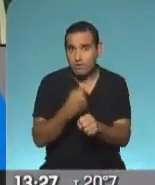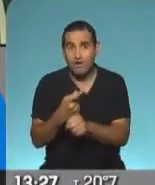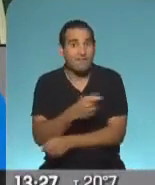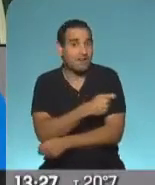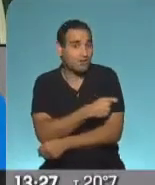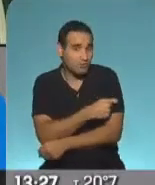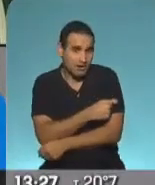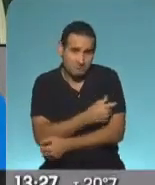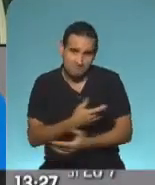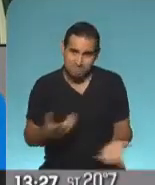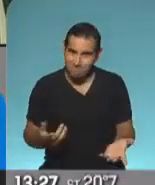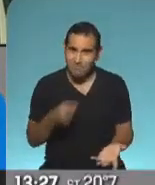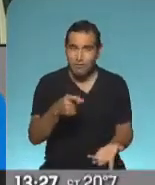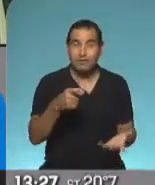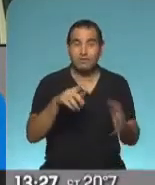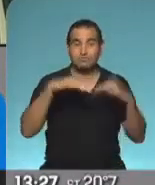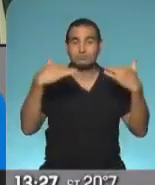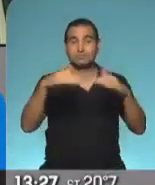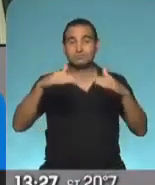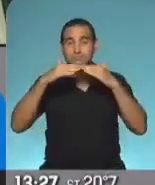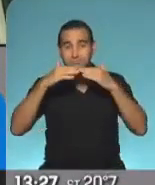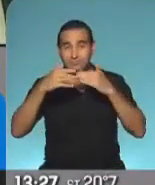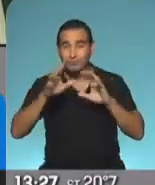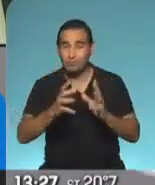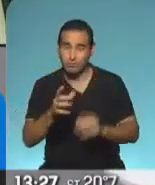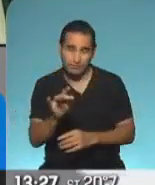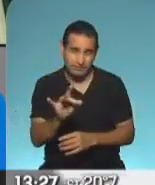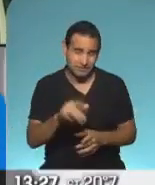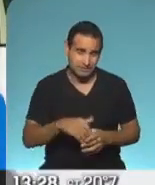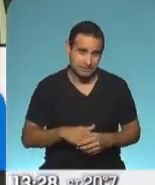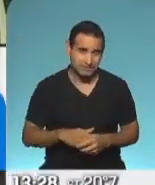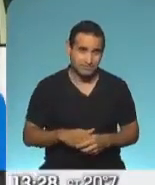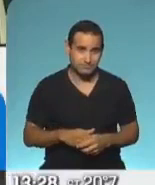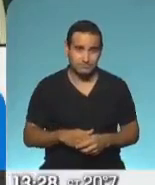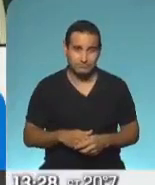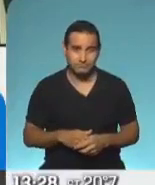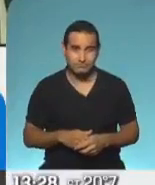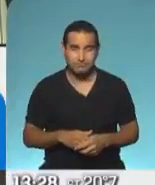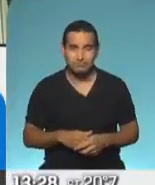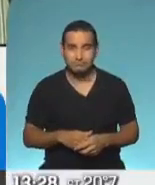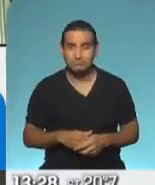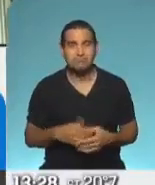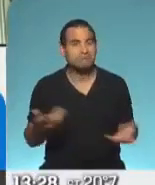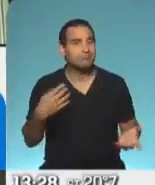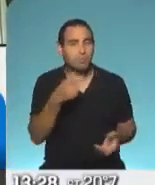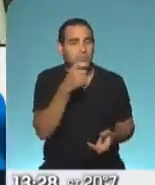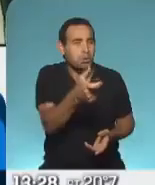vacuna va a ser imposible que haya público en los estadios de fútbol. Mire,